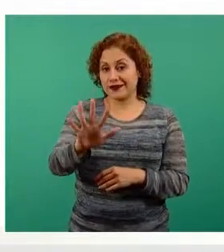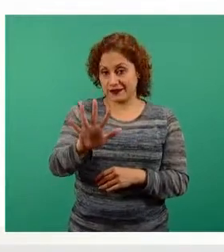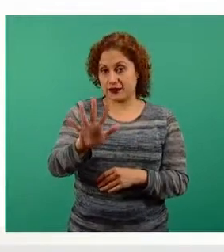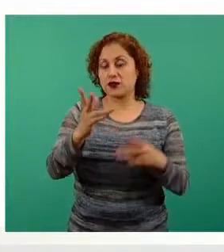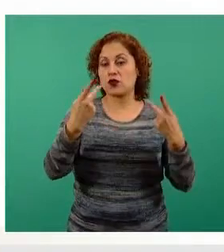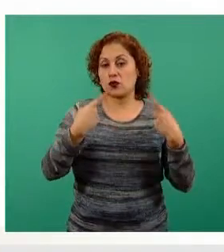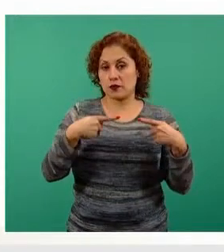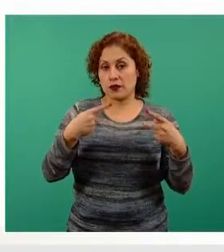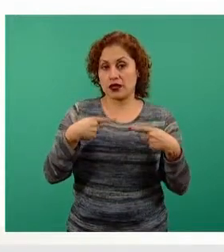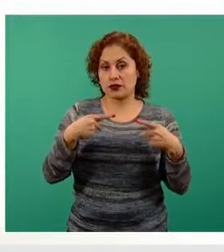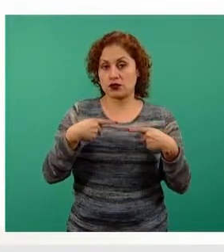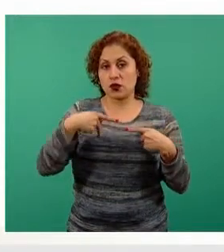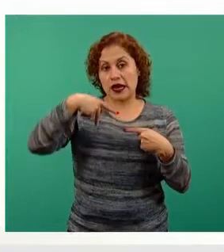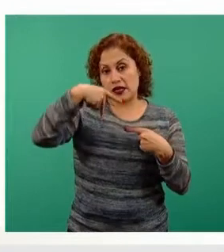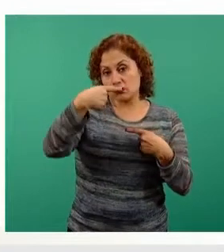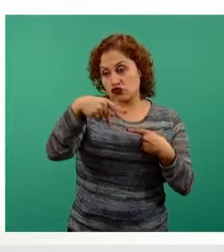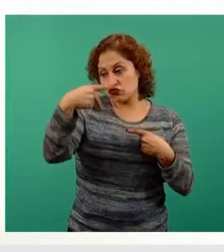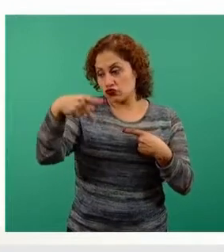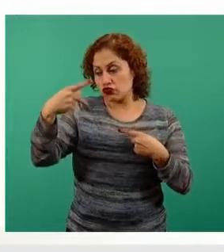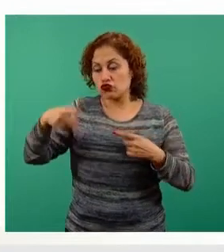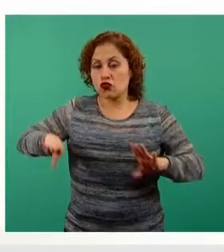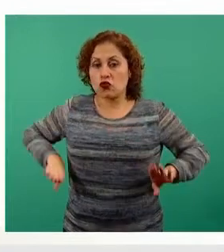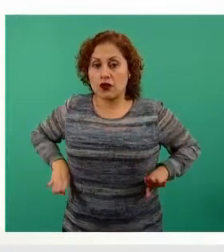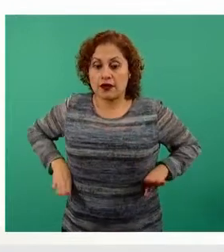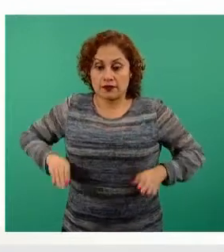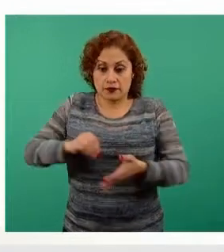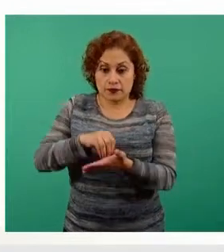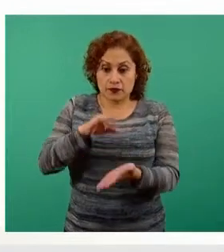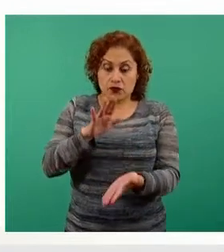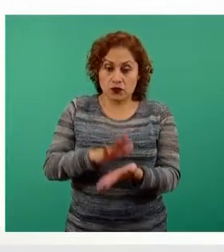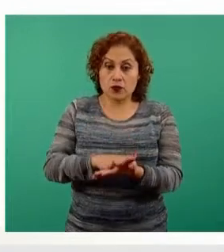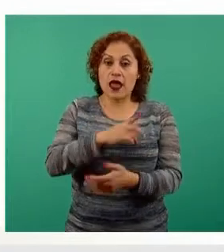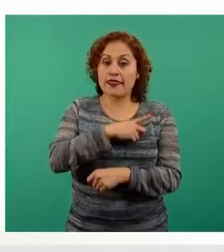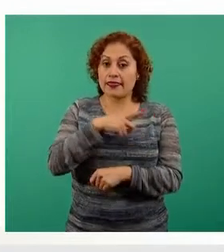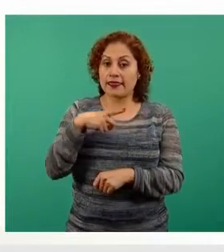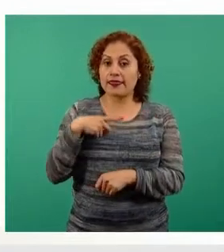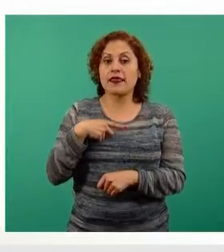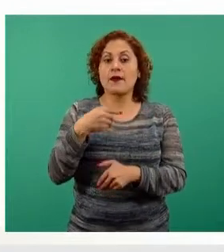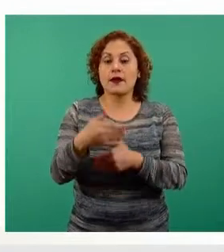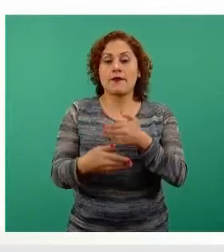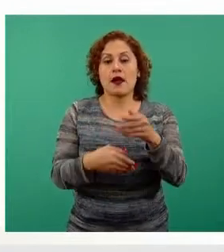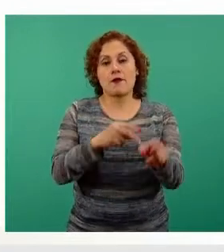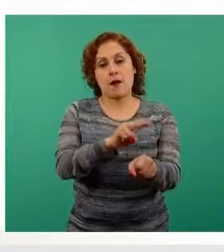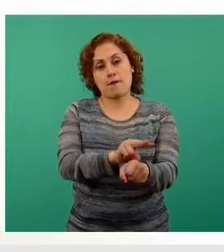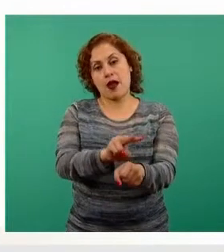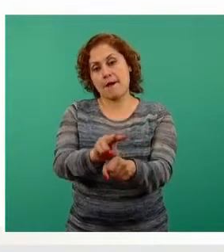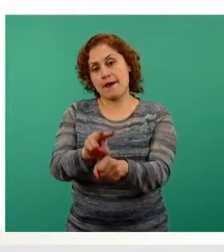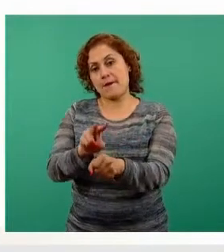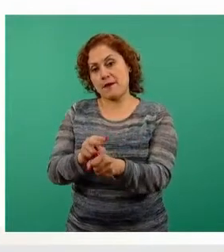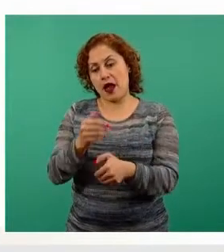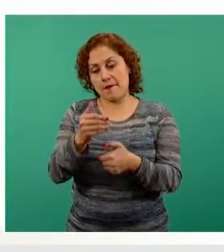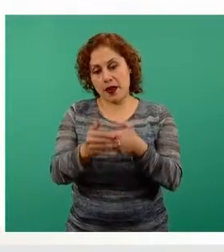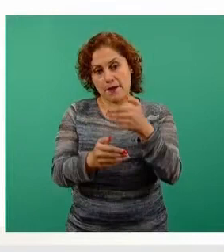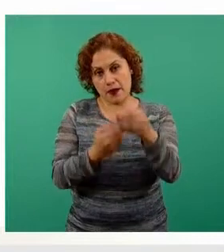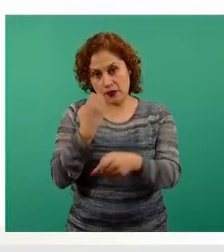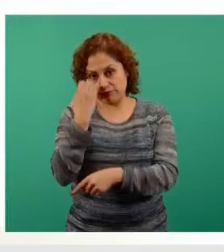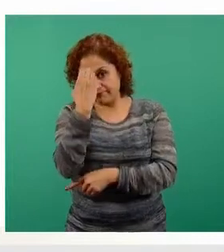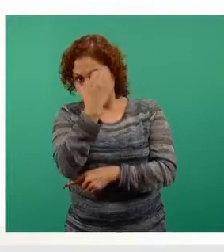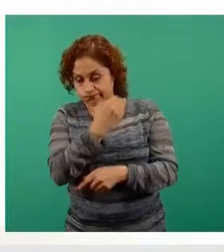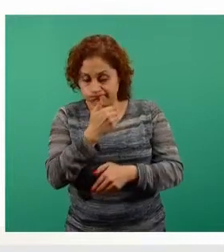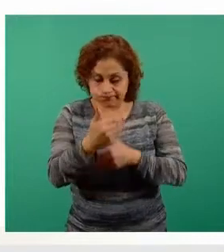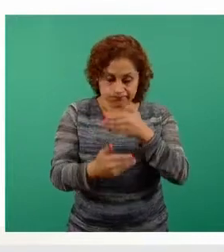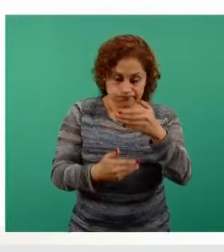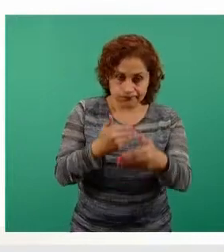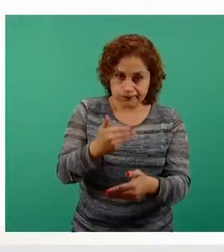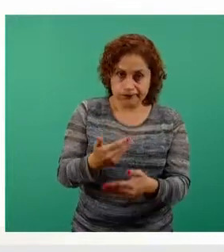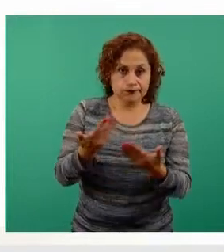sus características deben de sí tener una revisión y un seguimiento más especializado. Prácticamente todo se hace a